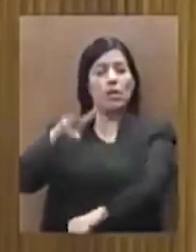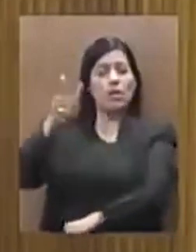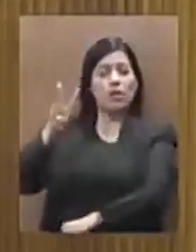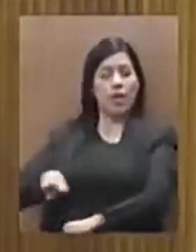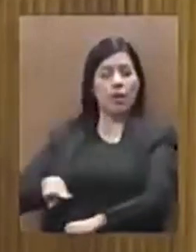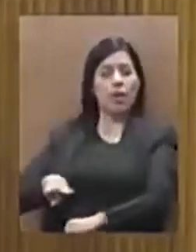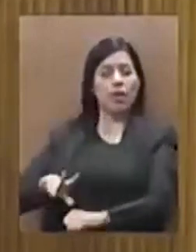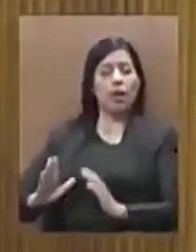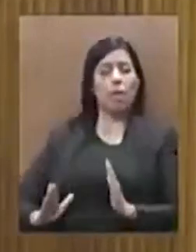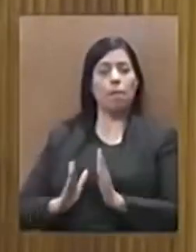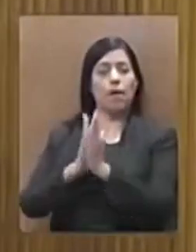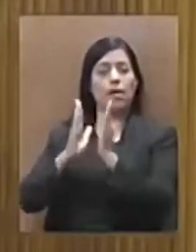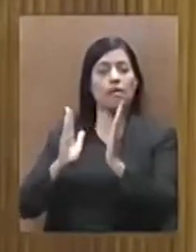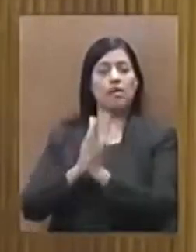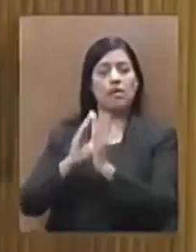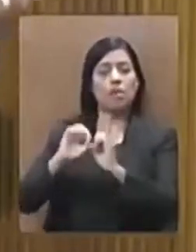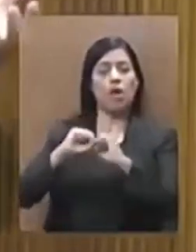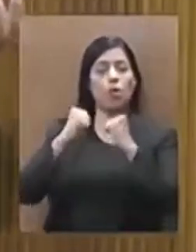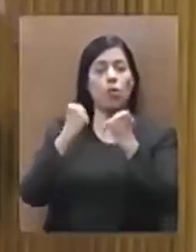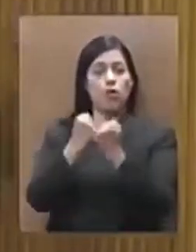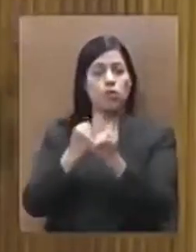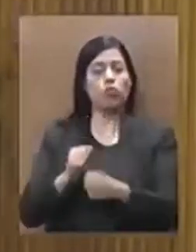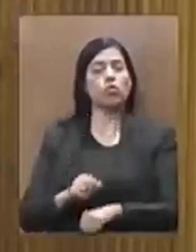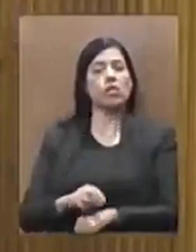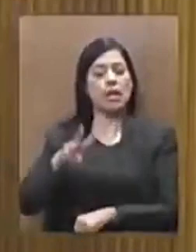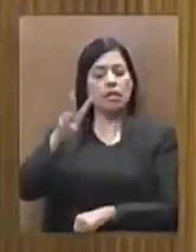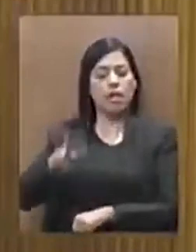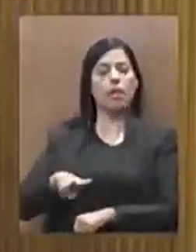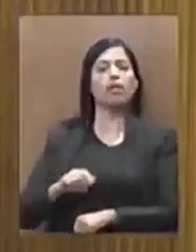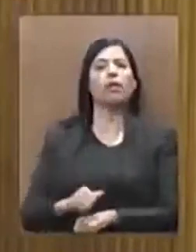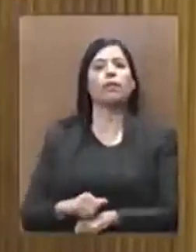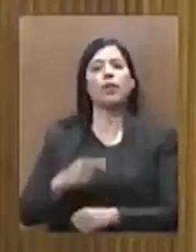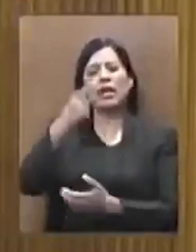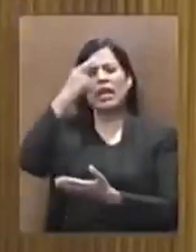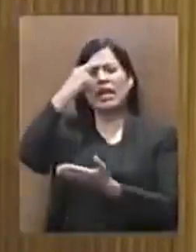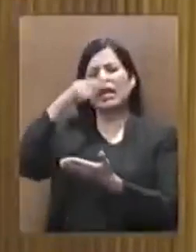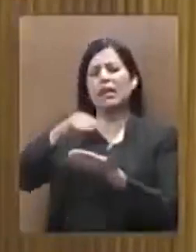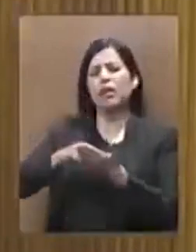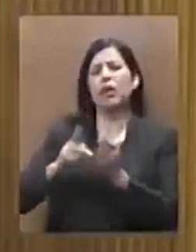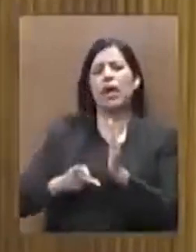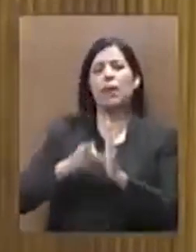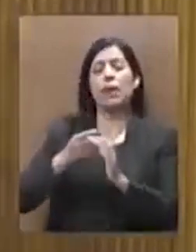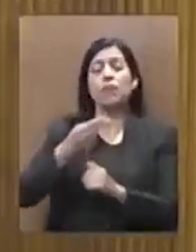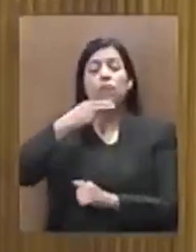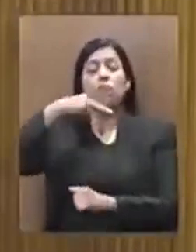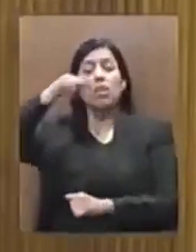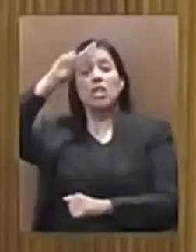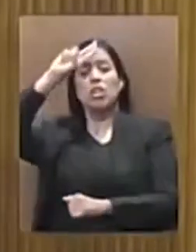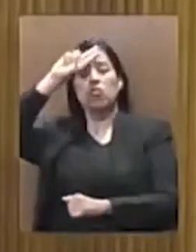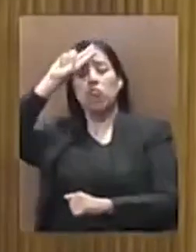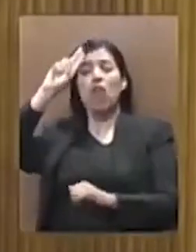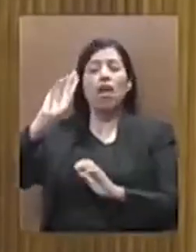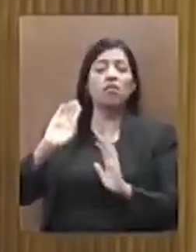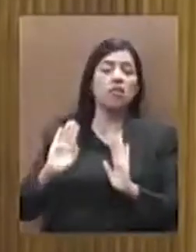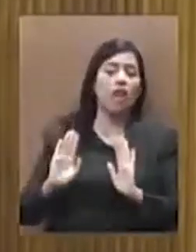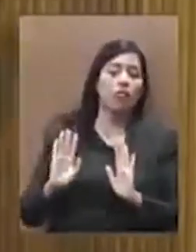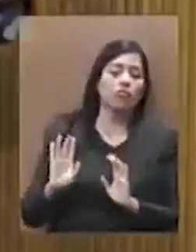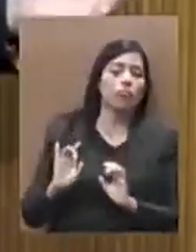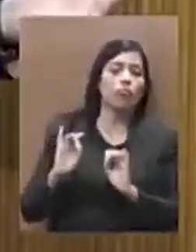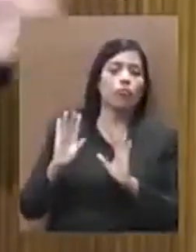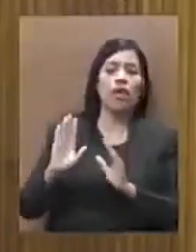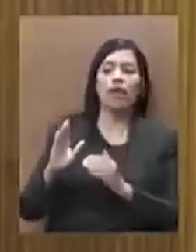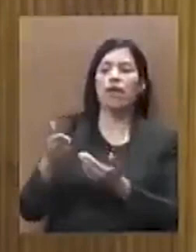ser parte de una sociedad que la verdad creo que en la mayoría de los casos por ignorancia simple y sencillamente